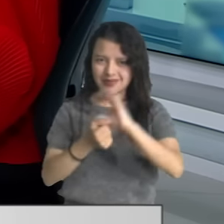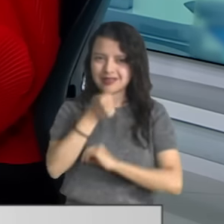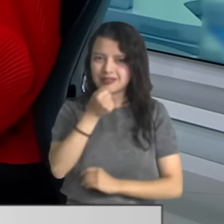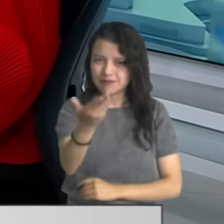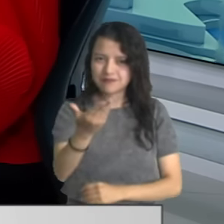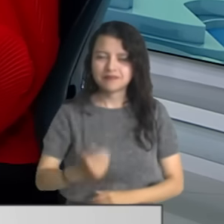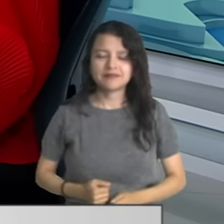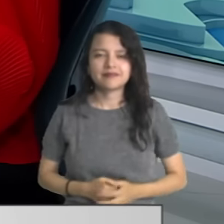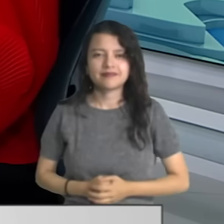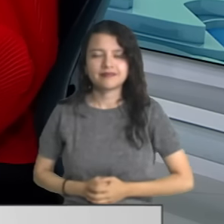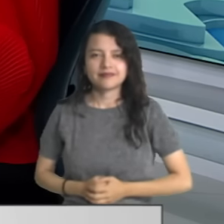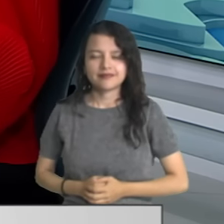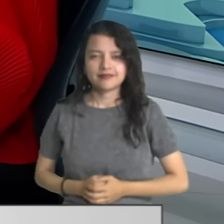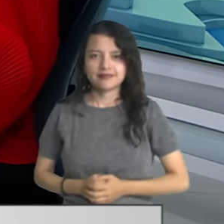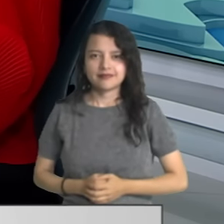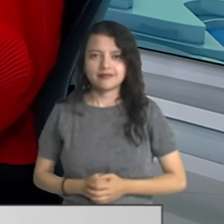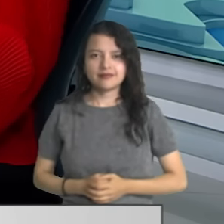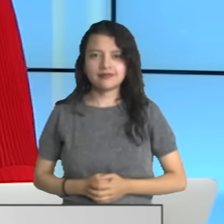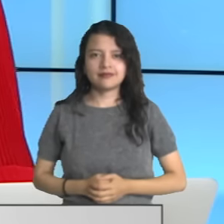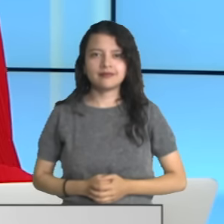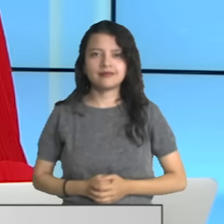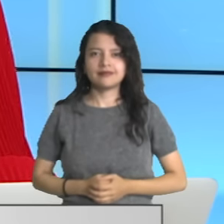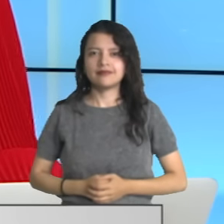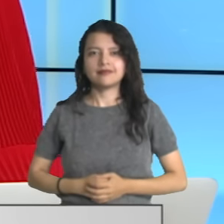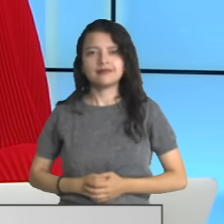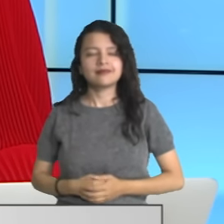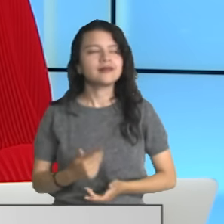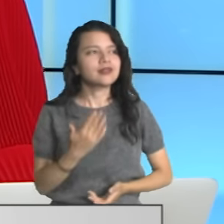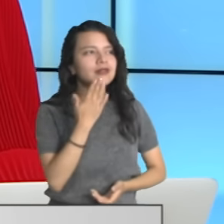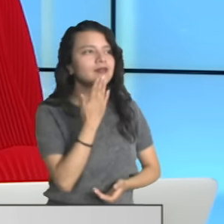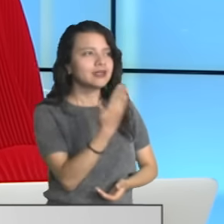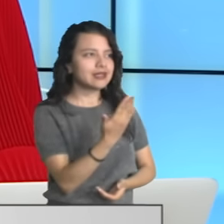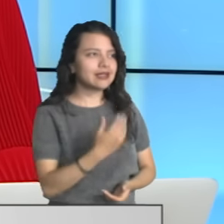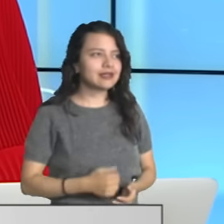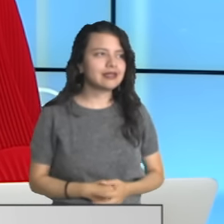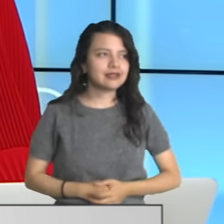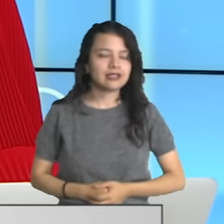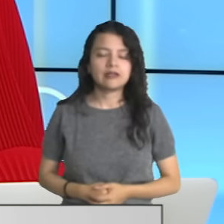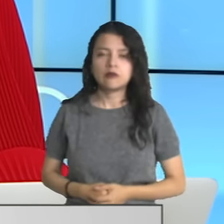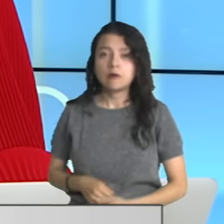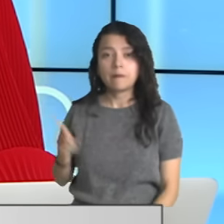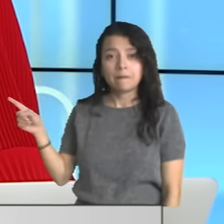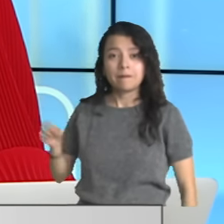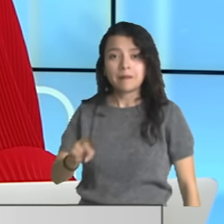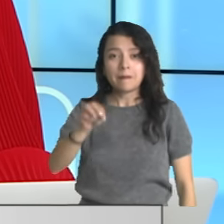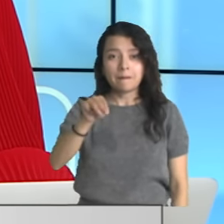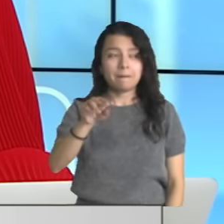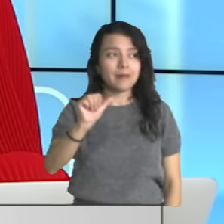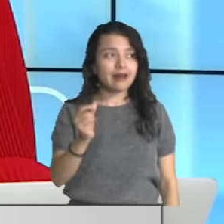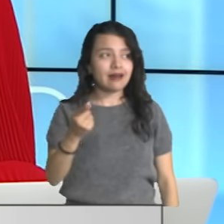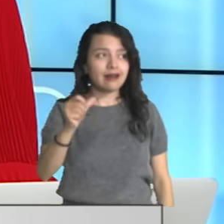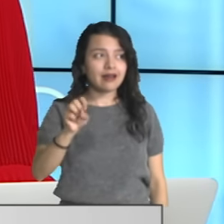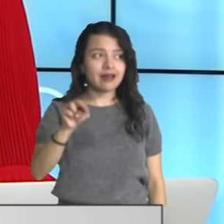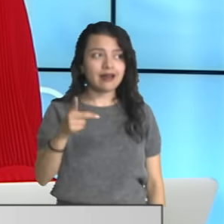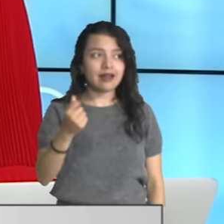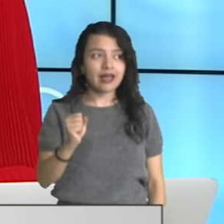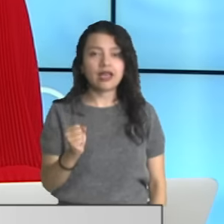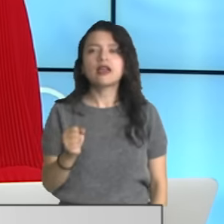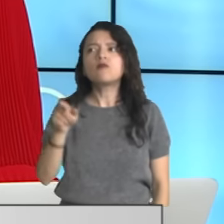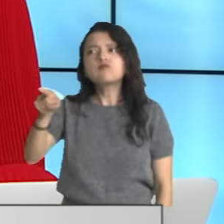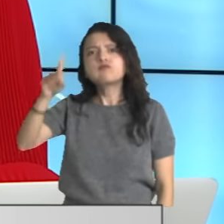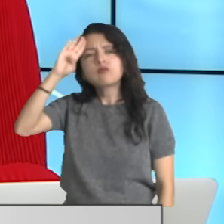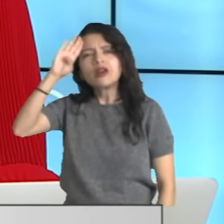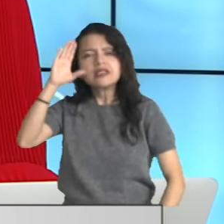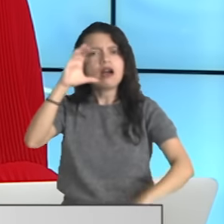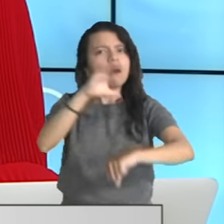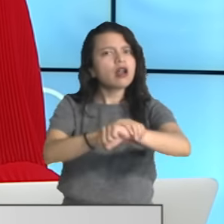Villegas, Noticentro 1 CMI. Valentina, muchas gracias. Y en Magangué, la policía capturó a alias Robertico o Villazón por el